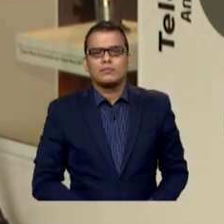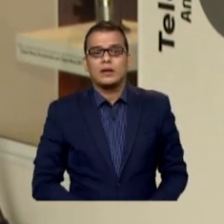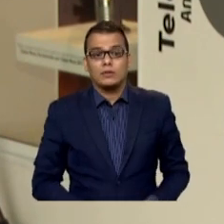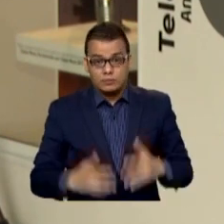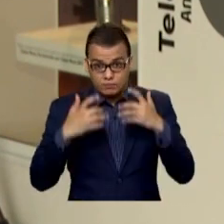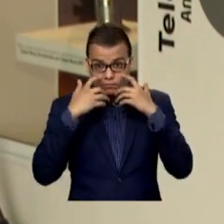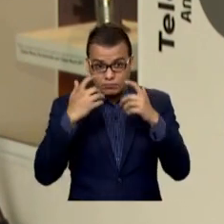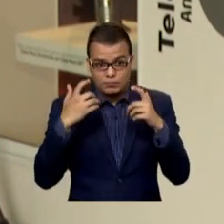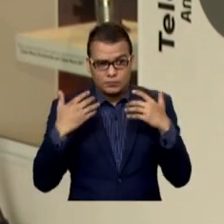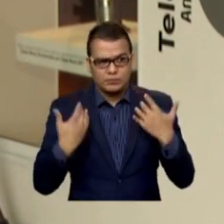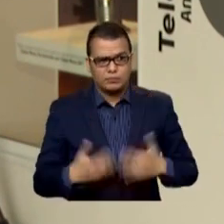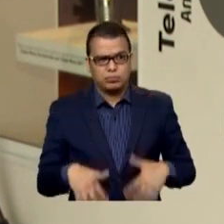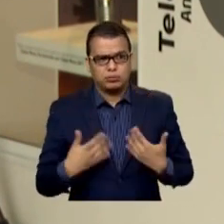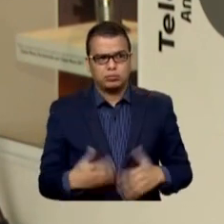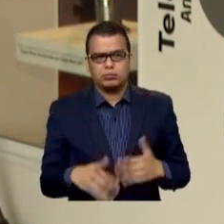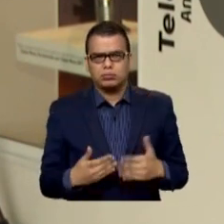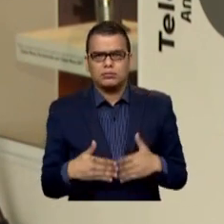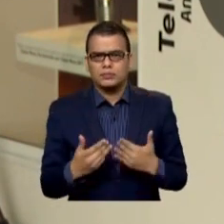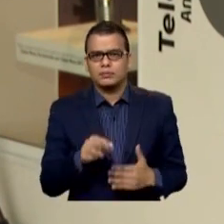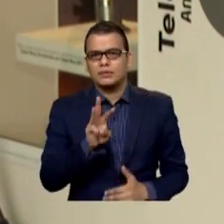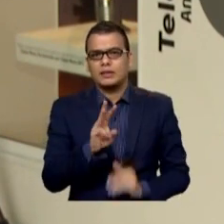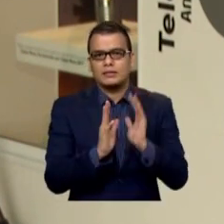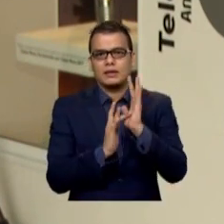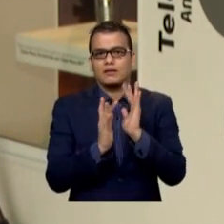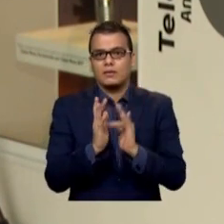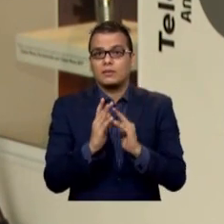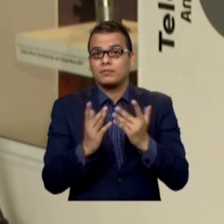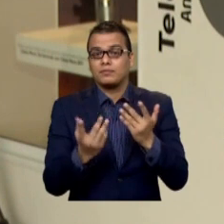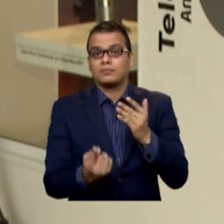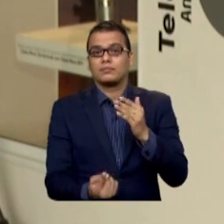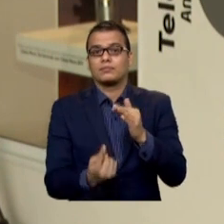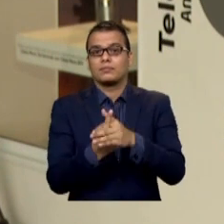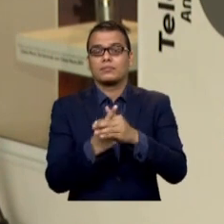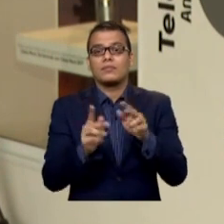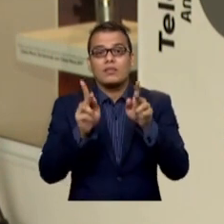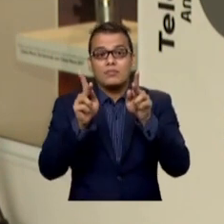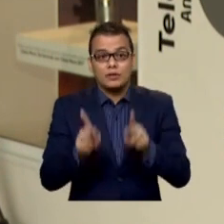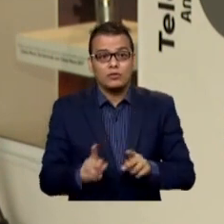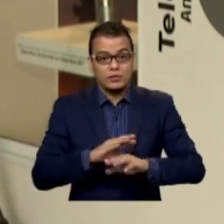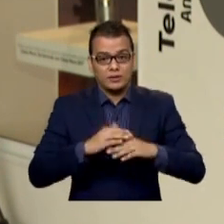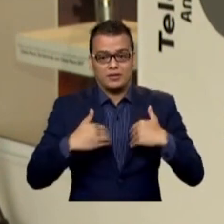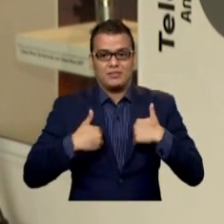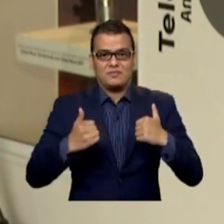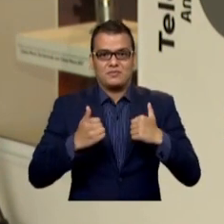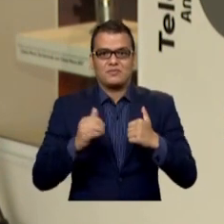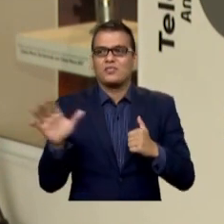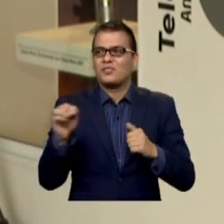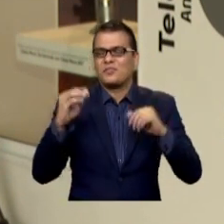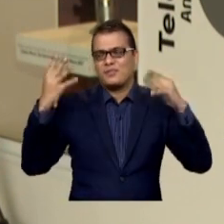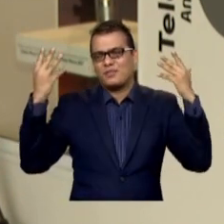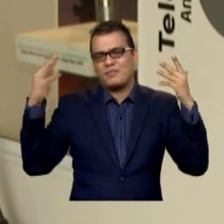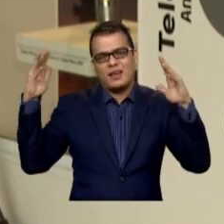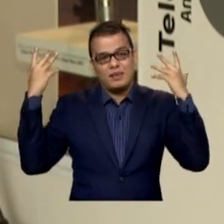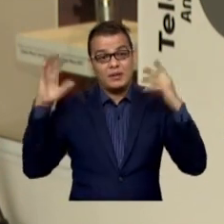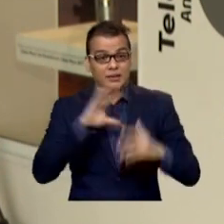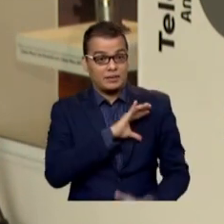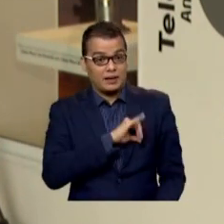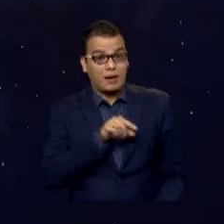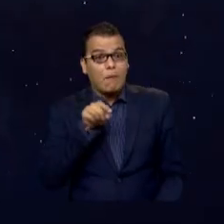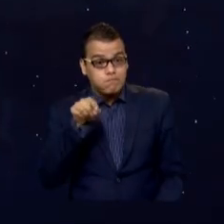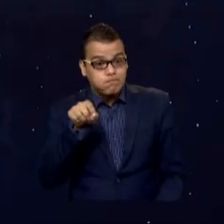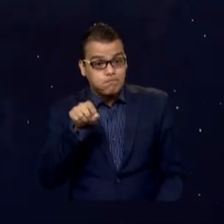momento que quedará en la historia. El 3 de abril salió la primera persona recuperada entre aplausos y ovaciones en la ciudad de